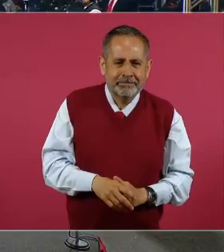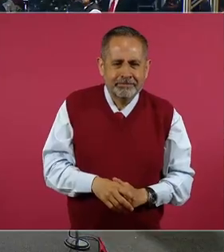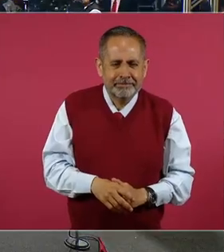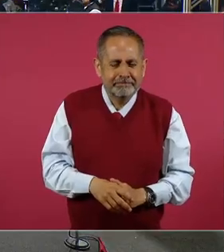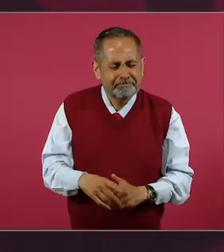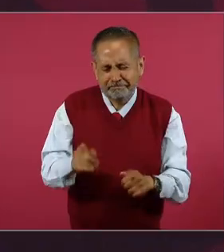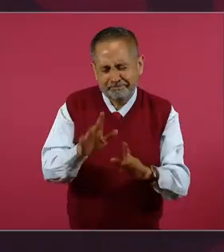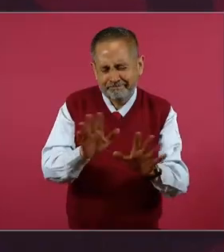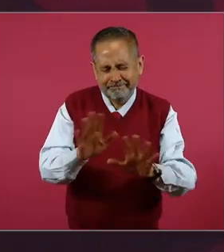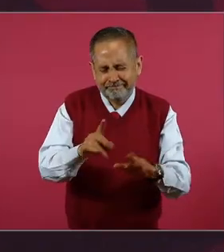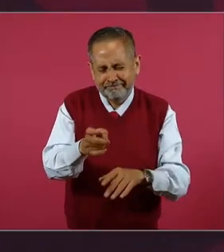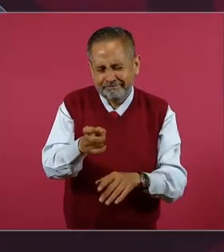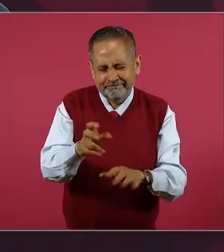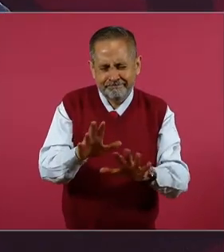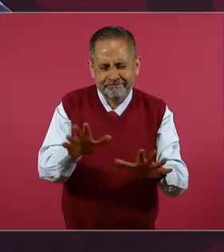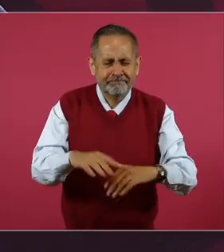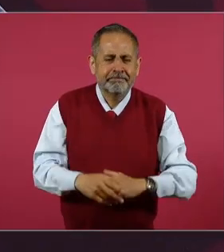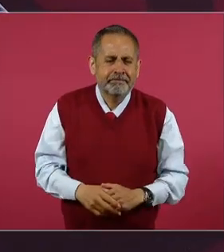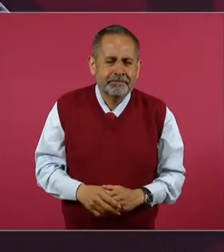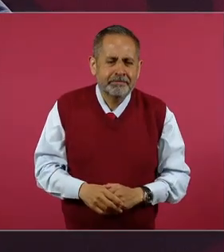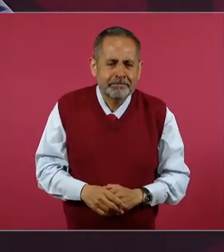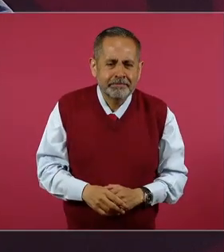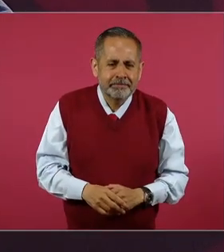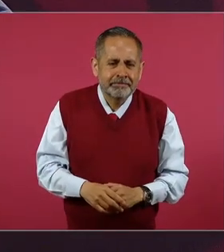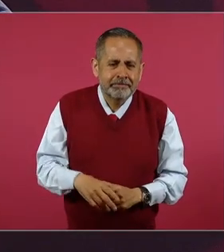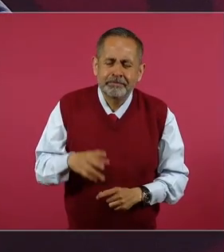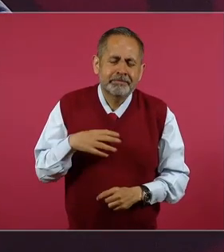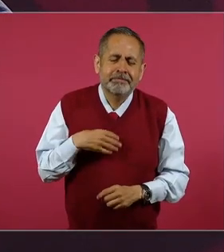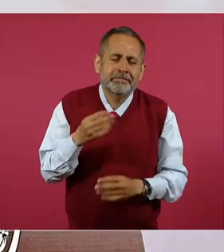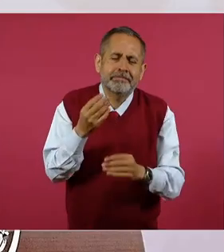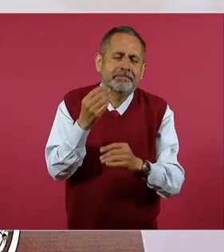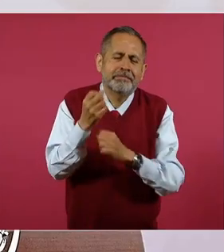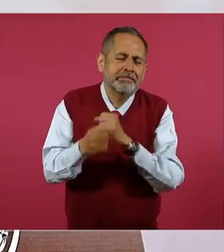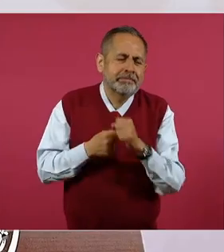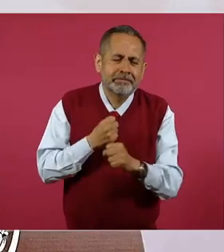No. Y llevo años